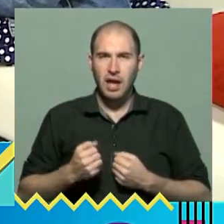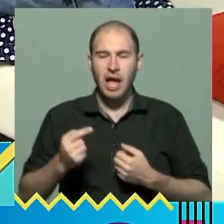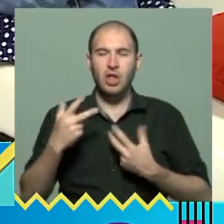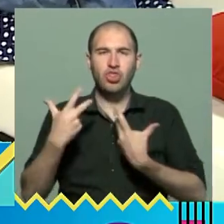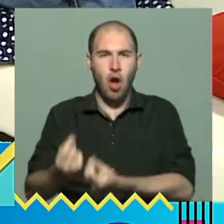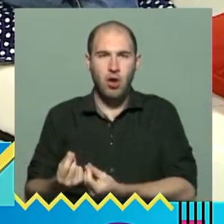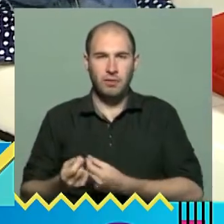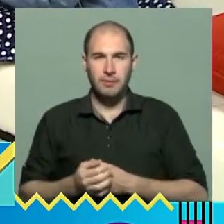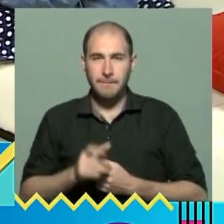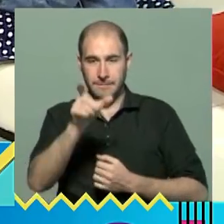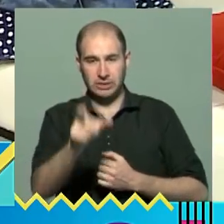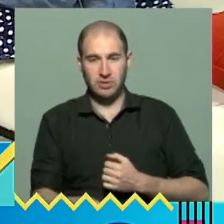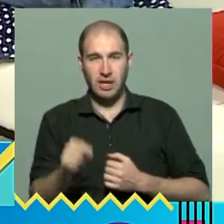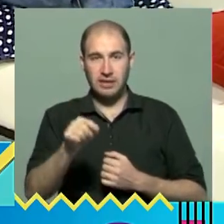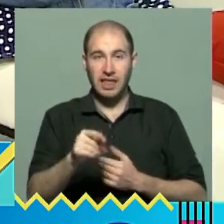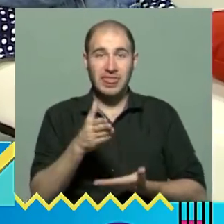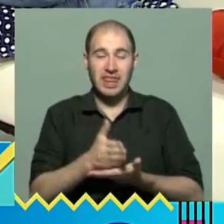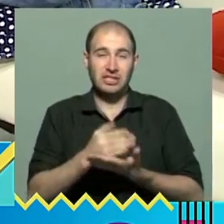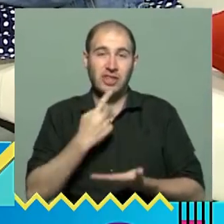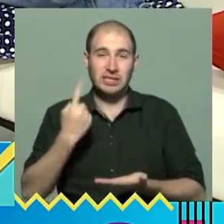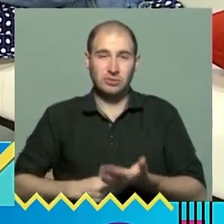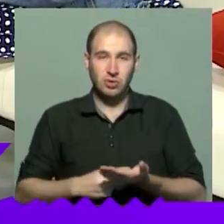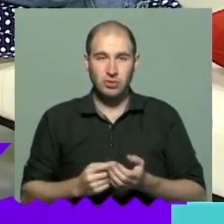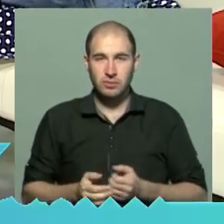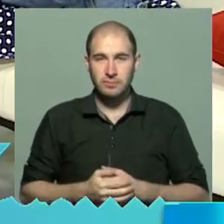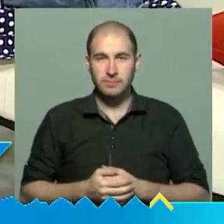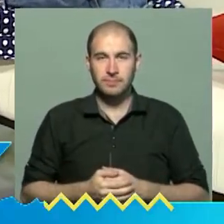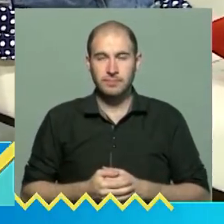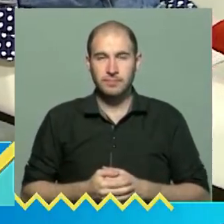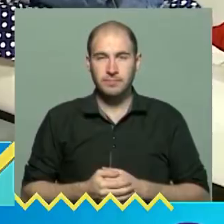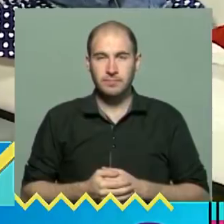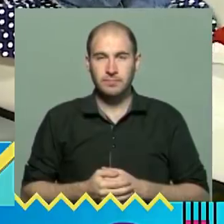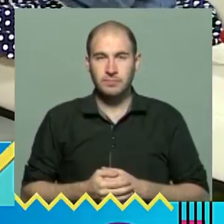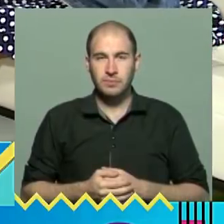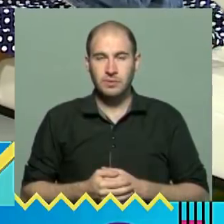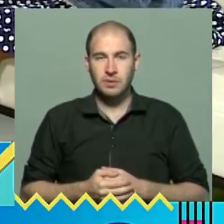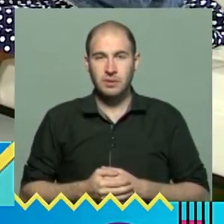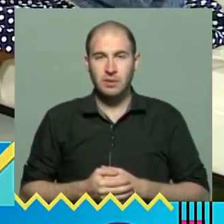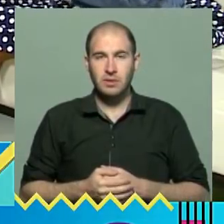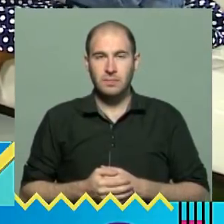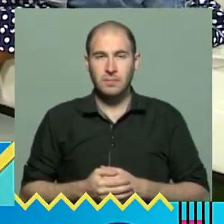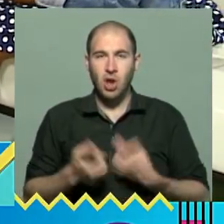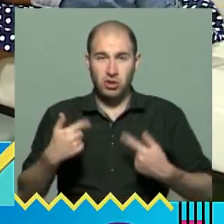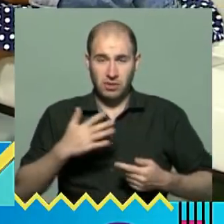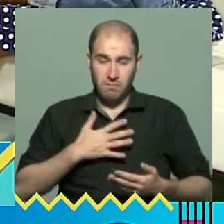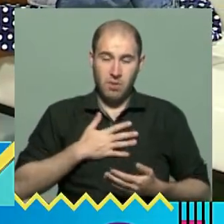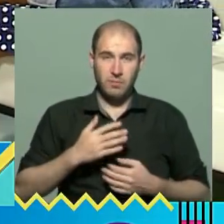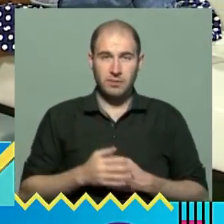niega que esa persona tiene derecho a decidir sobre, digamos, la situación que está